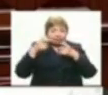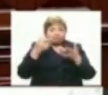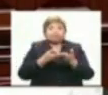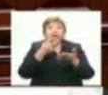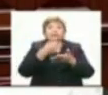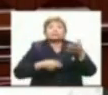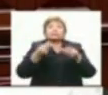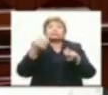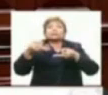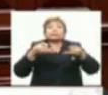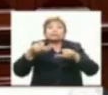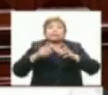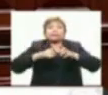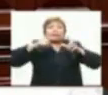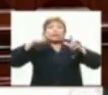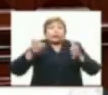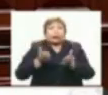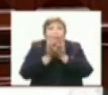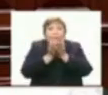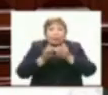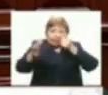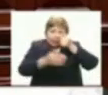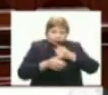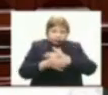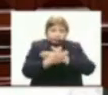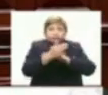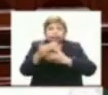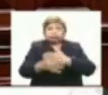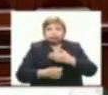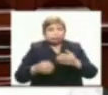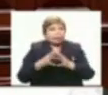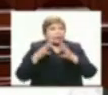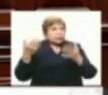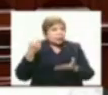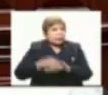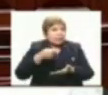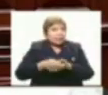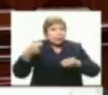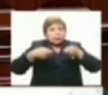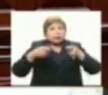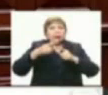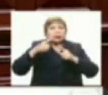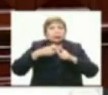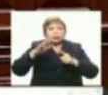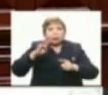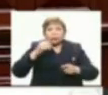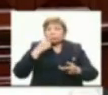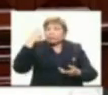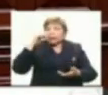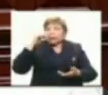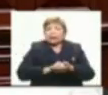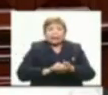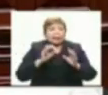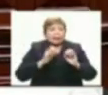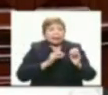condiciones económicas con grandes empresas pesqueras para la obtención de mayores ingresos tributarios para el país y para que